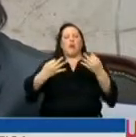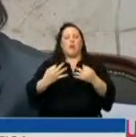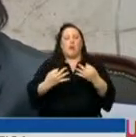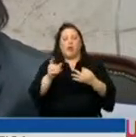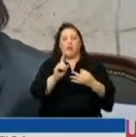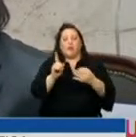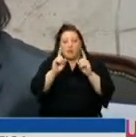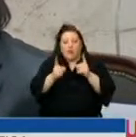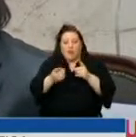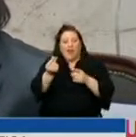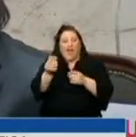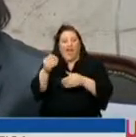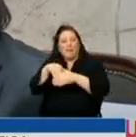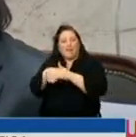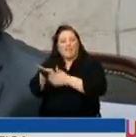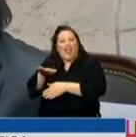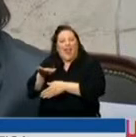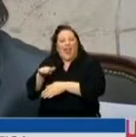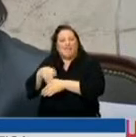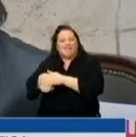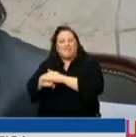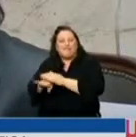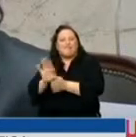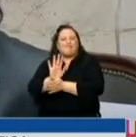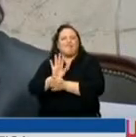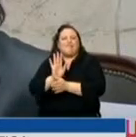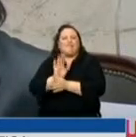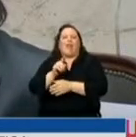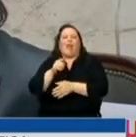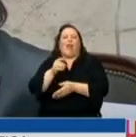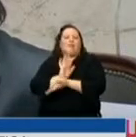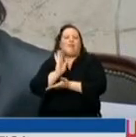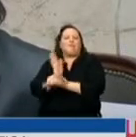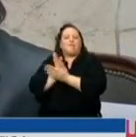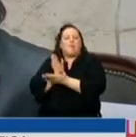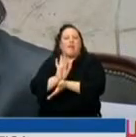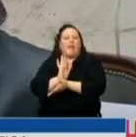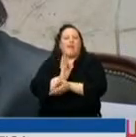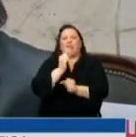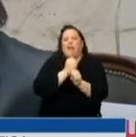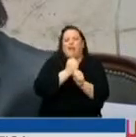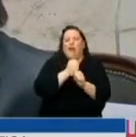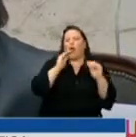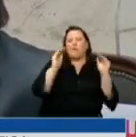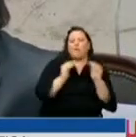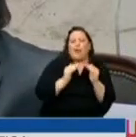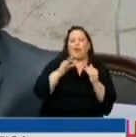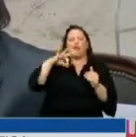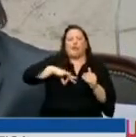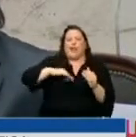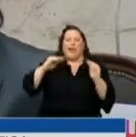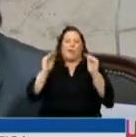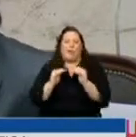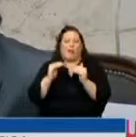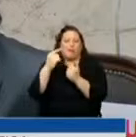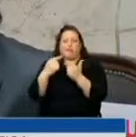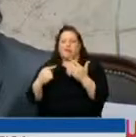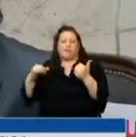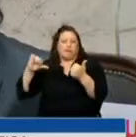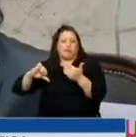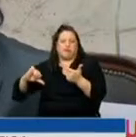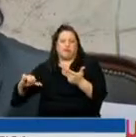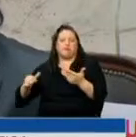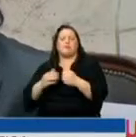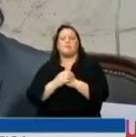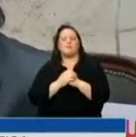él preside Carolina pipar o Victoria villarruel terminaron de organizar porque estaba flojo de quorum Sergio maa y